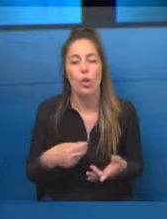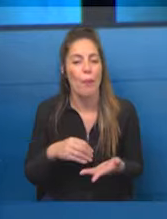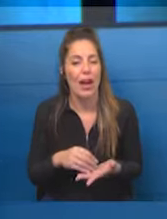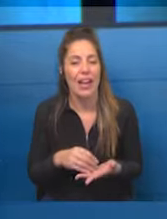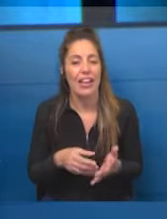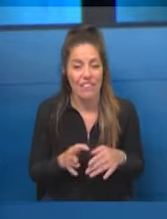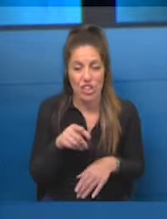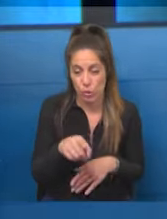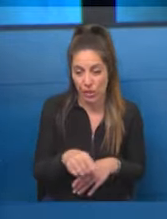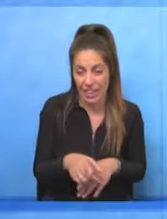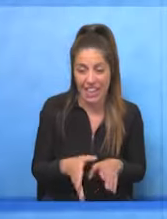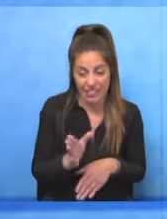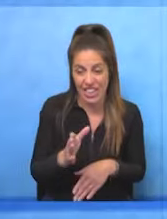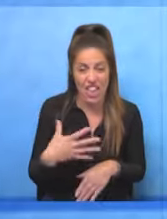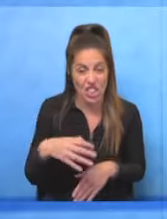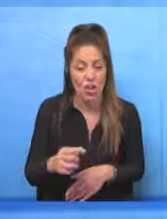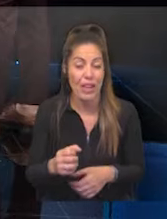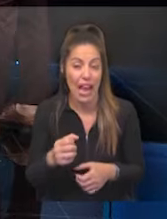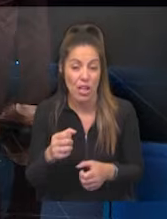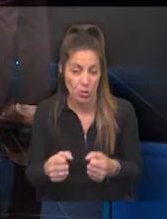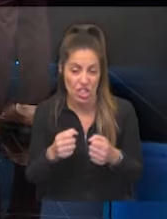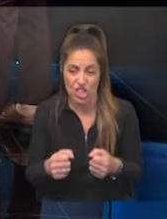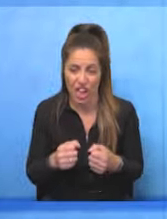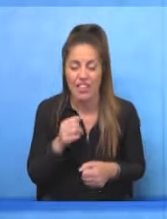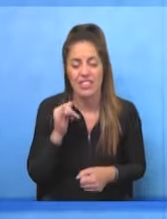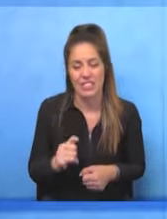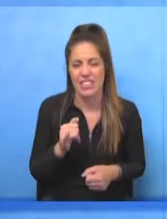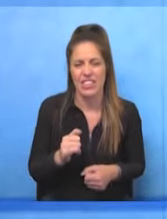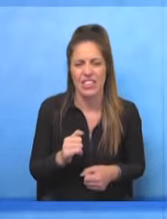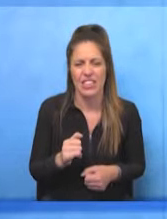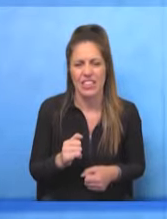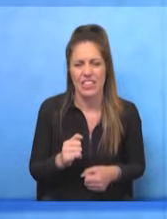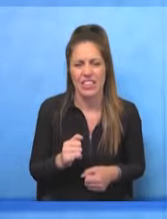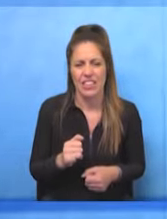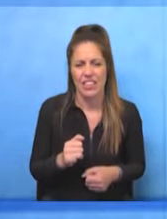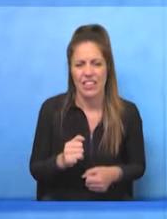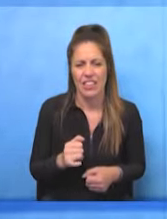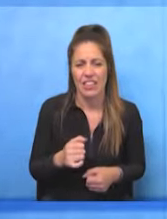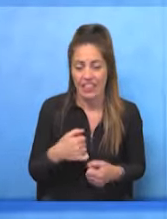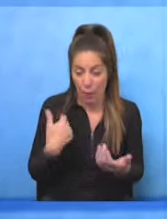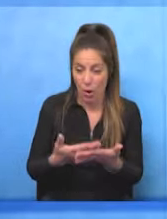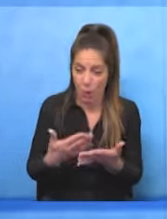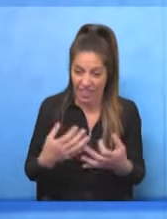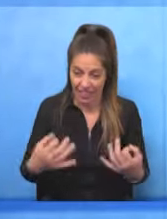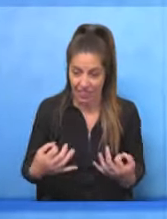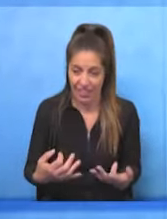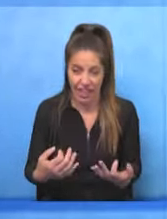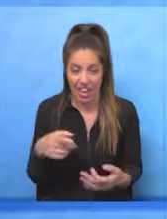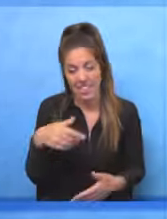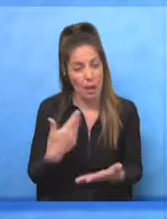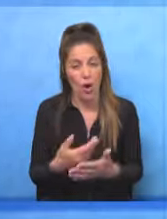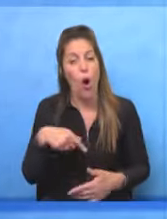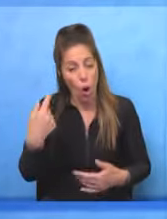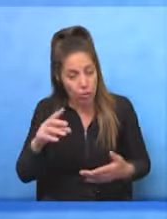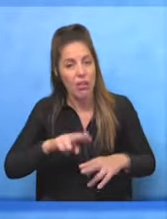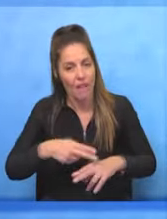usted y que vaya con su Tribuna con su gente Dale Oh Dale no no tir una propuesta de verdad esa propuesta otra